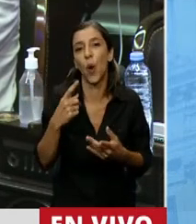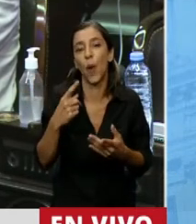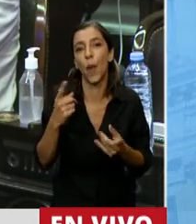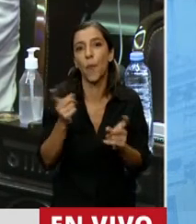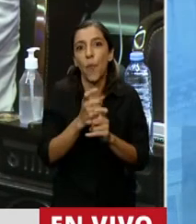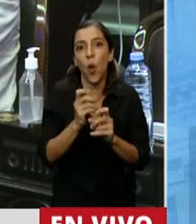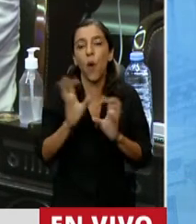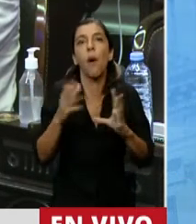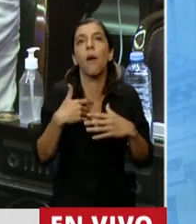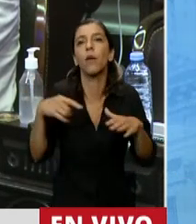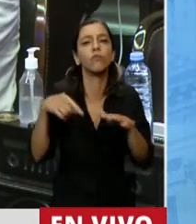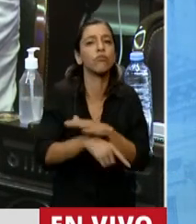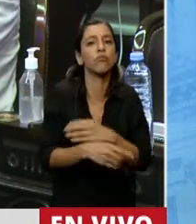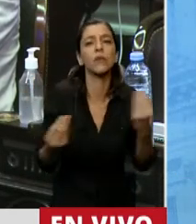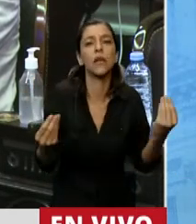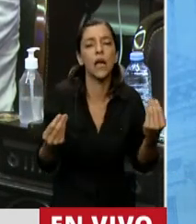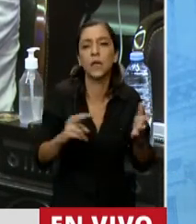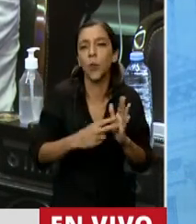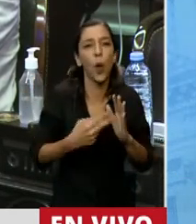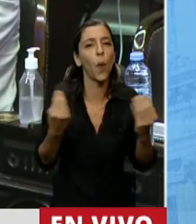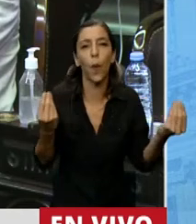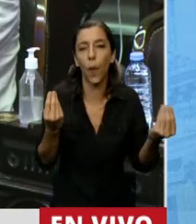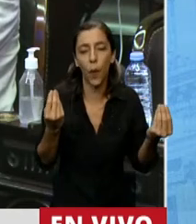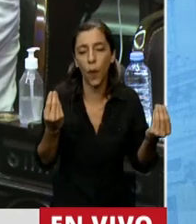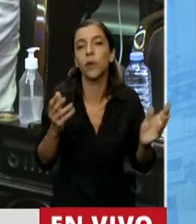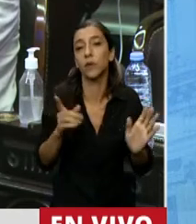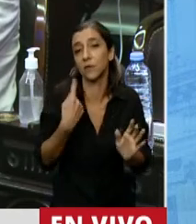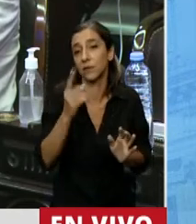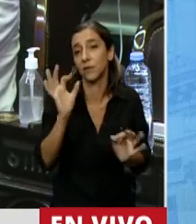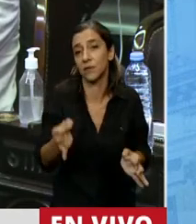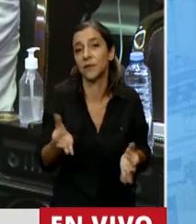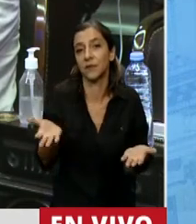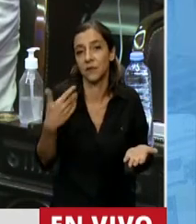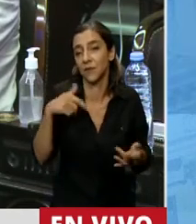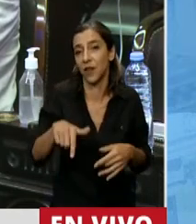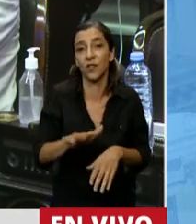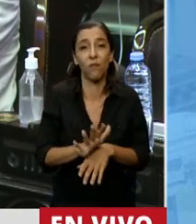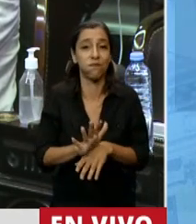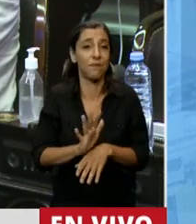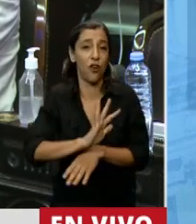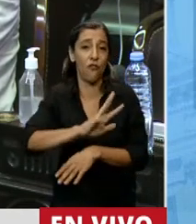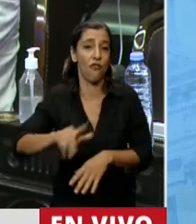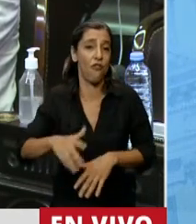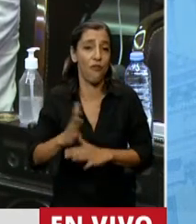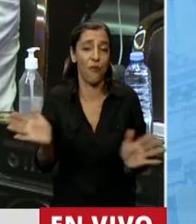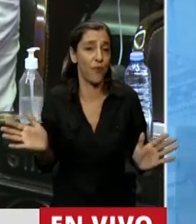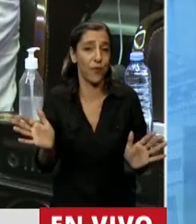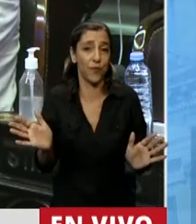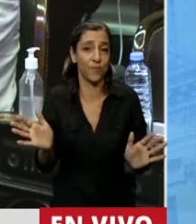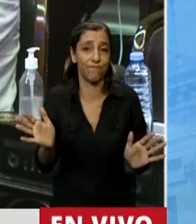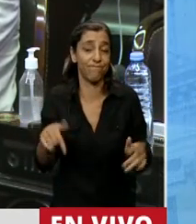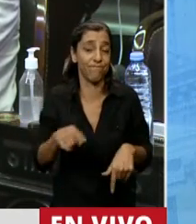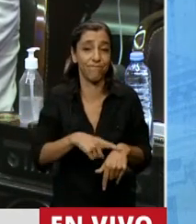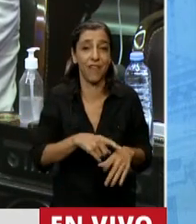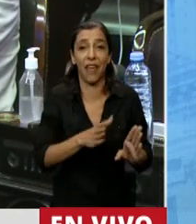es la clave de descubrir de que estamos en presencia del mayor robo del kirchnerismo en esta